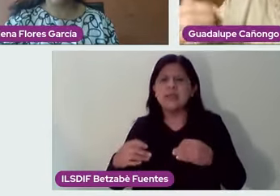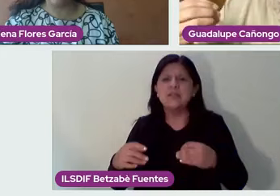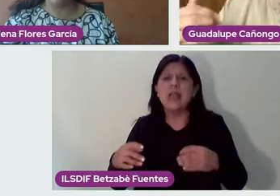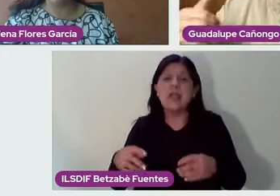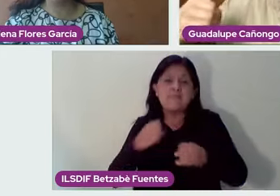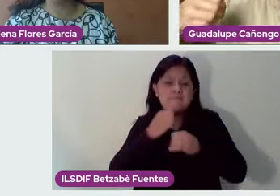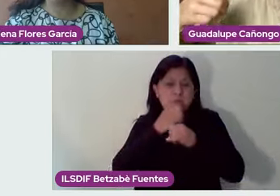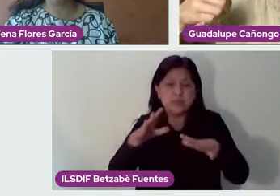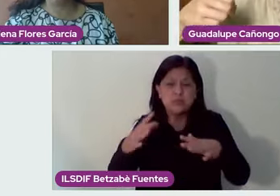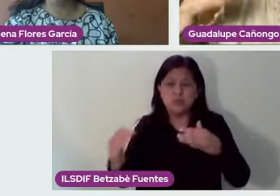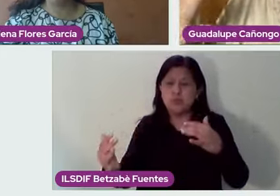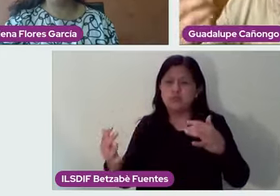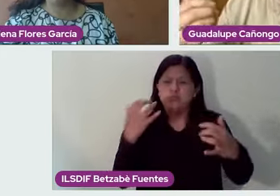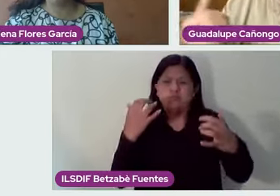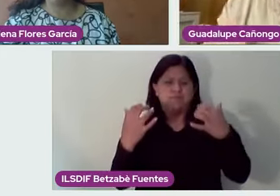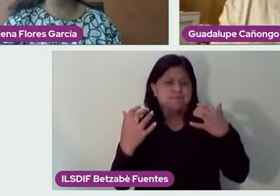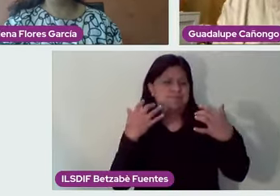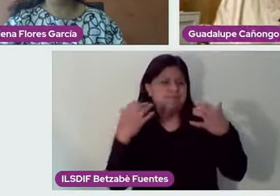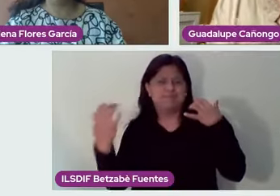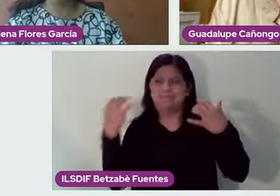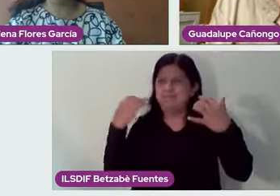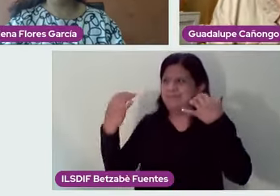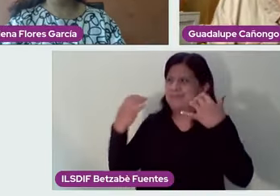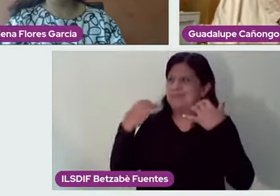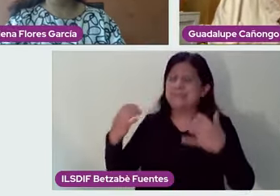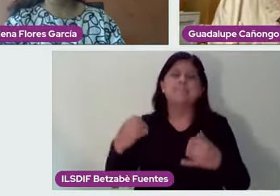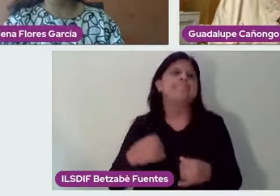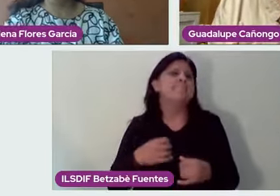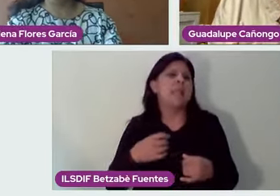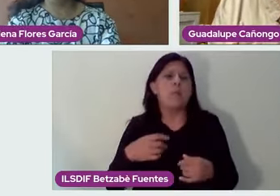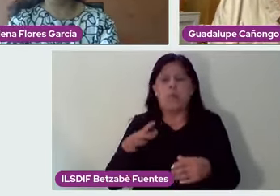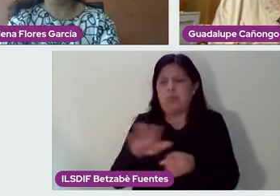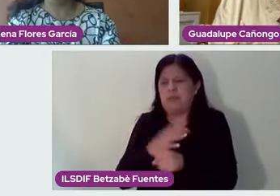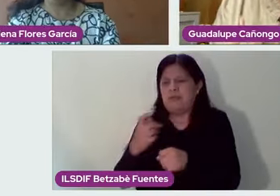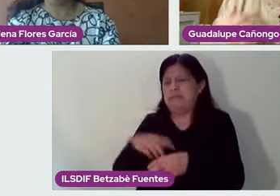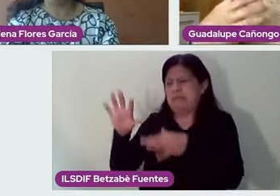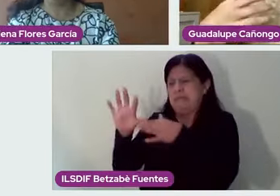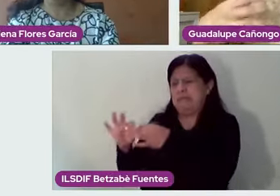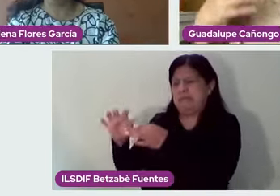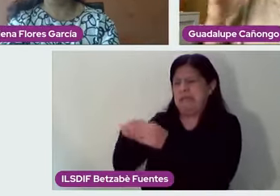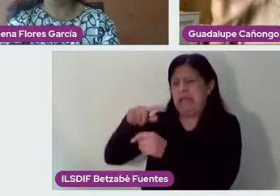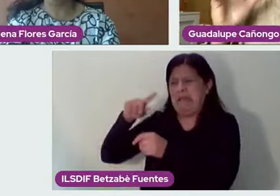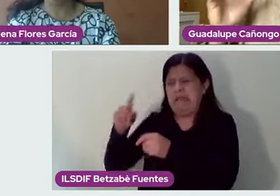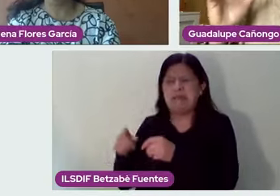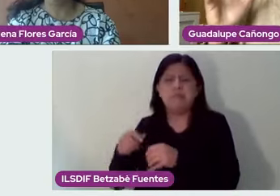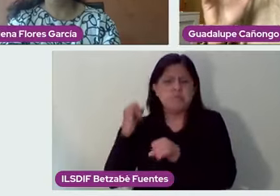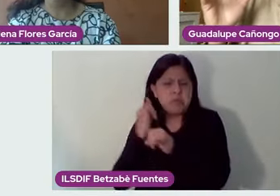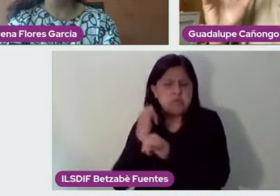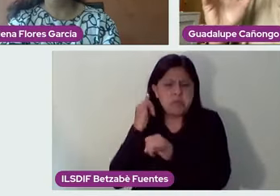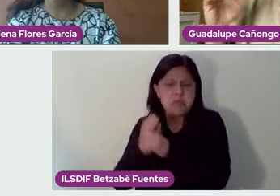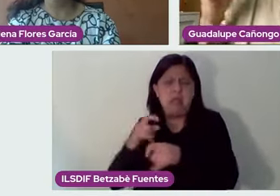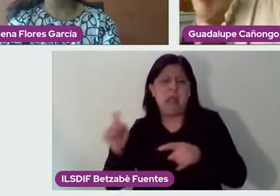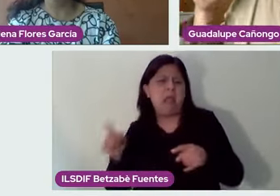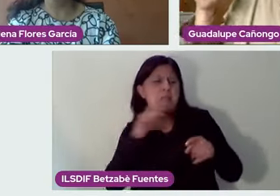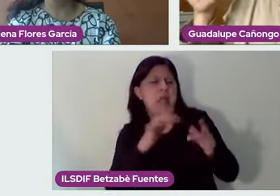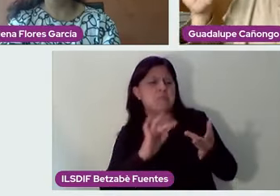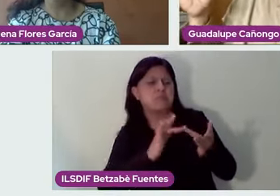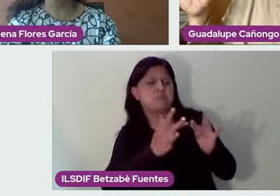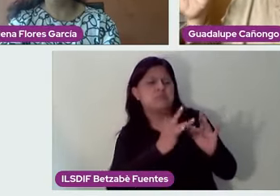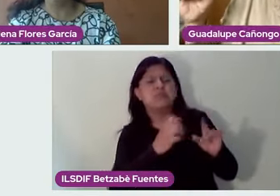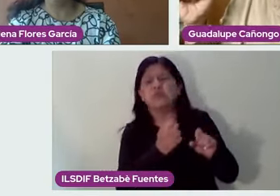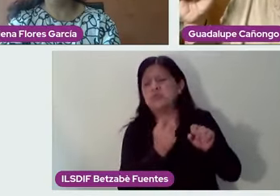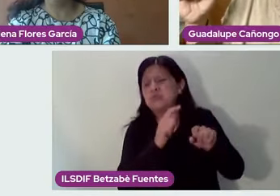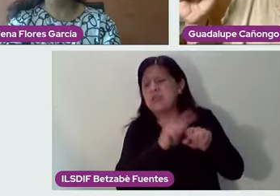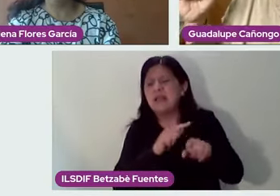de internet, se habla de redes sociales, pero que al mismo tiempo que lo tenemos tan presente o parece